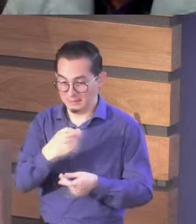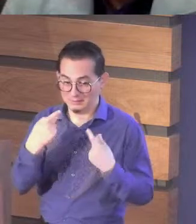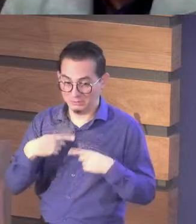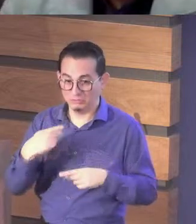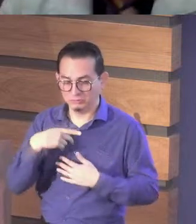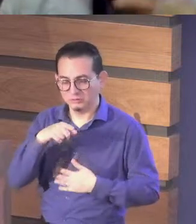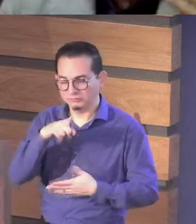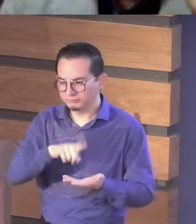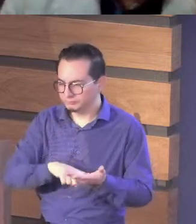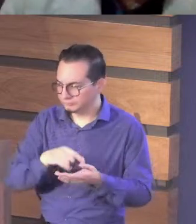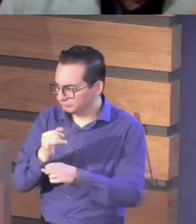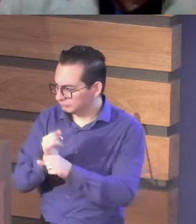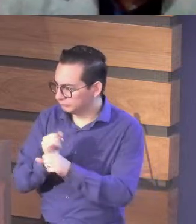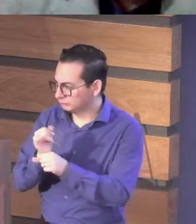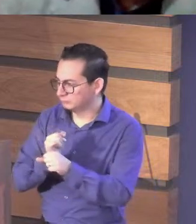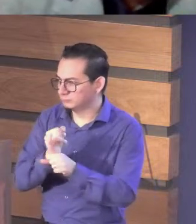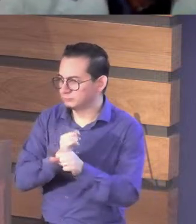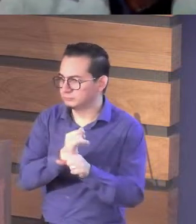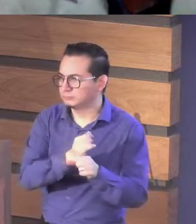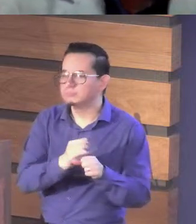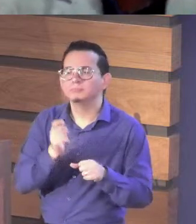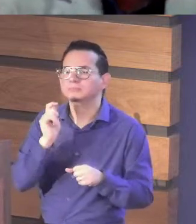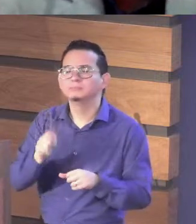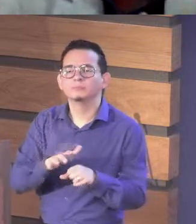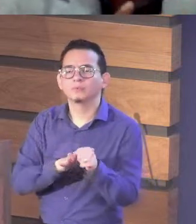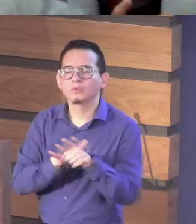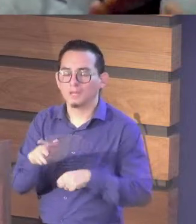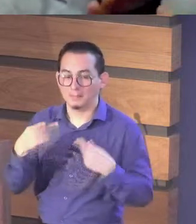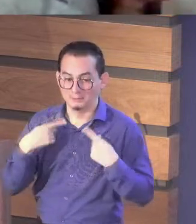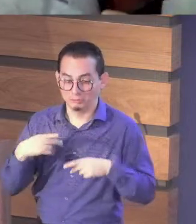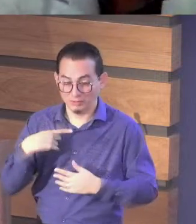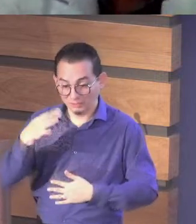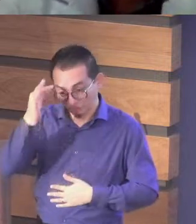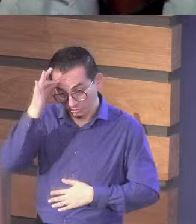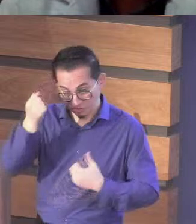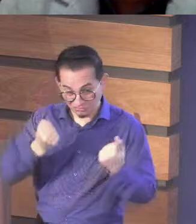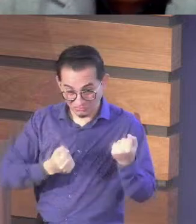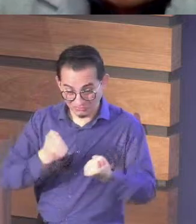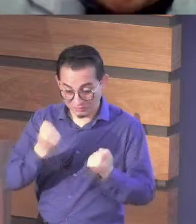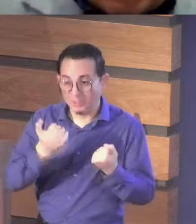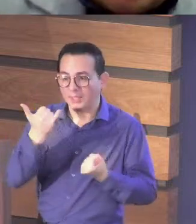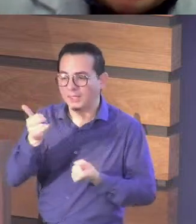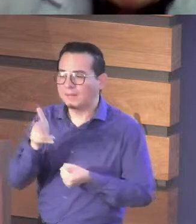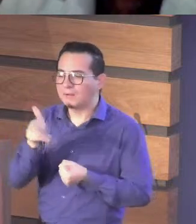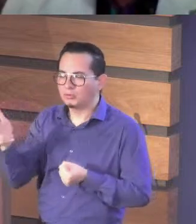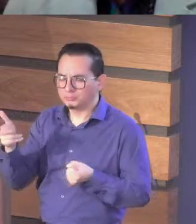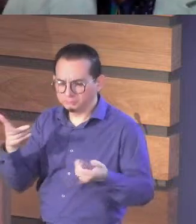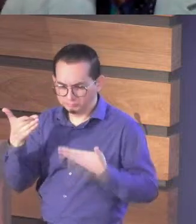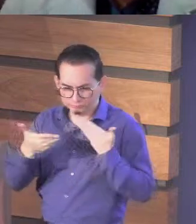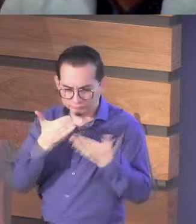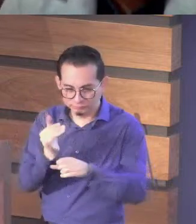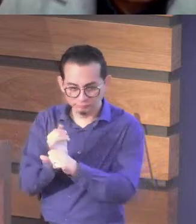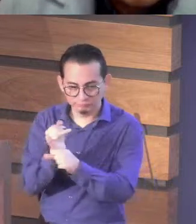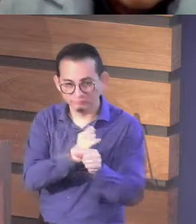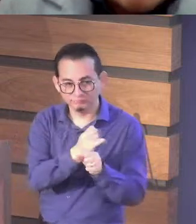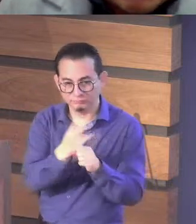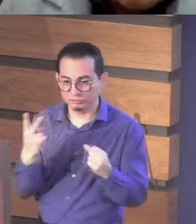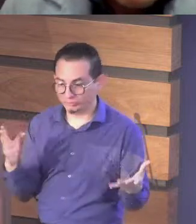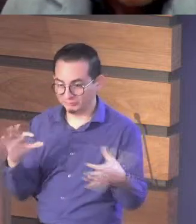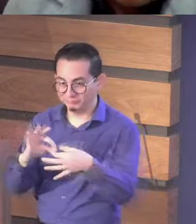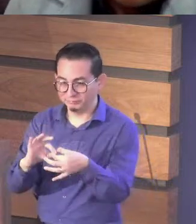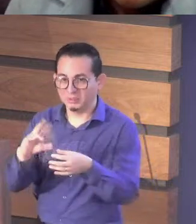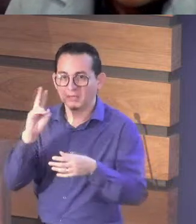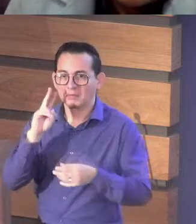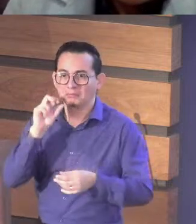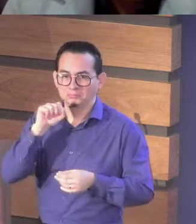un transportista y la hipoacusia, independientemente de la edad. Otra variable que también se tomó en cuenta